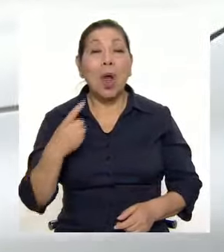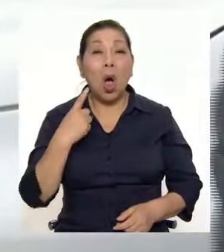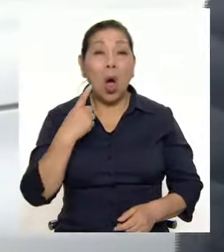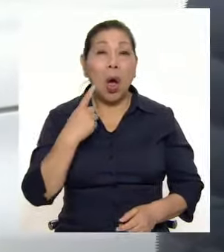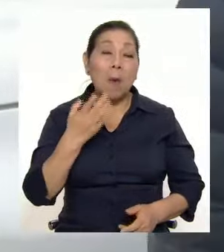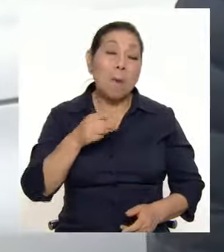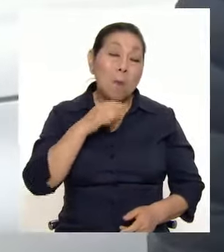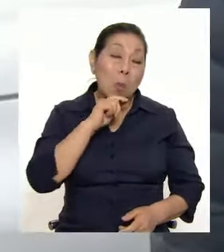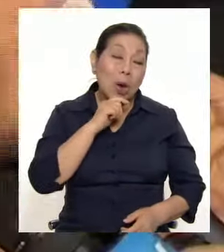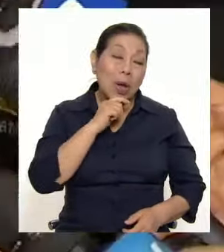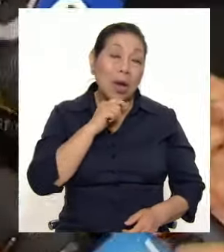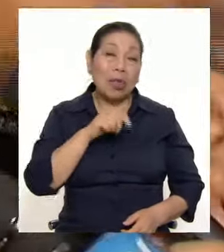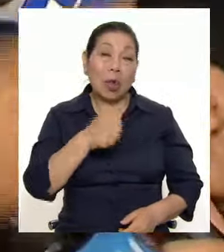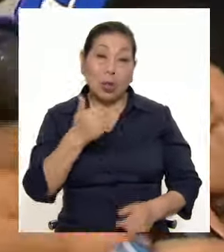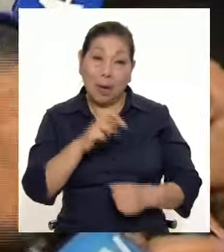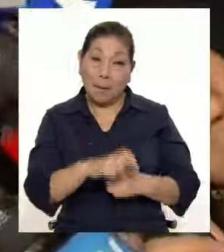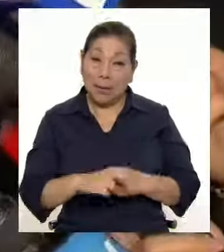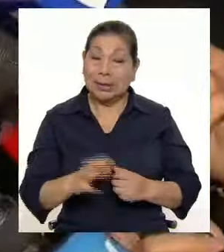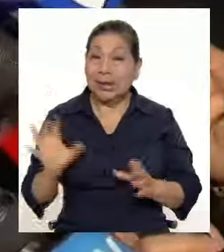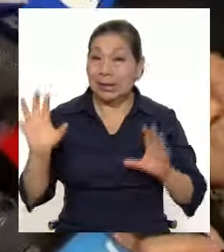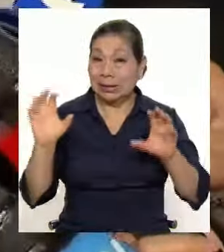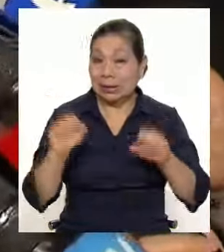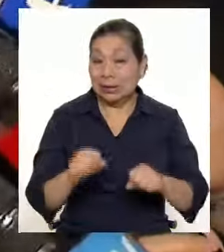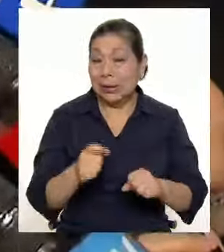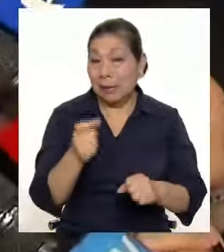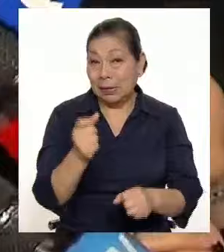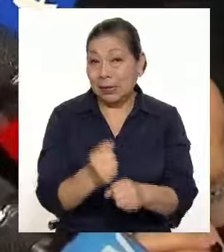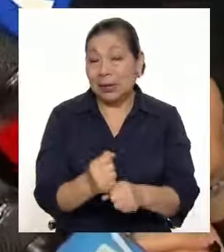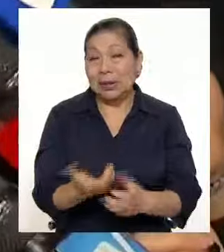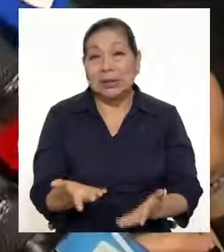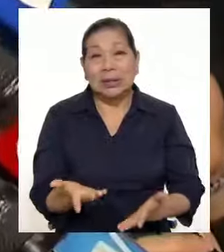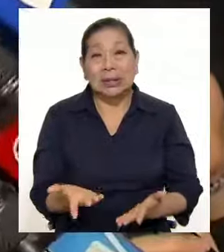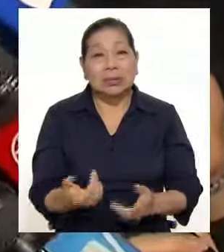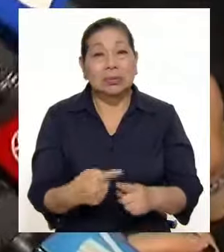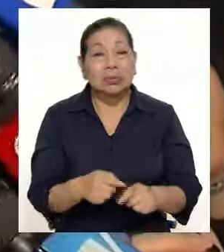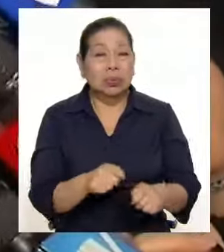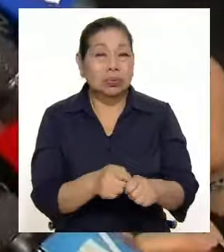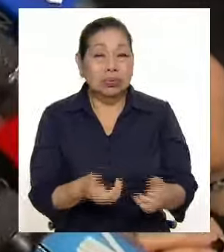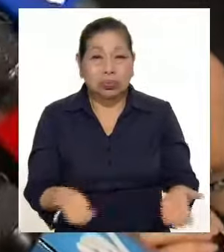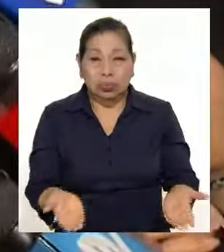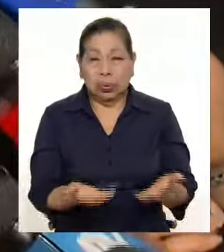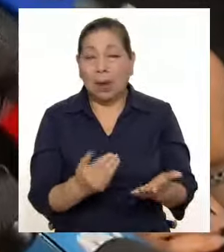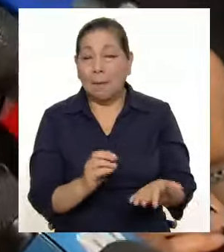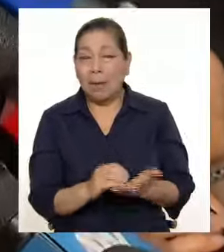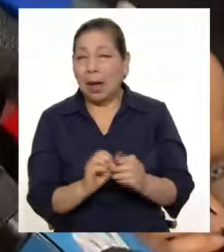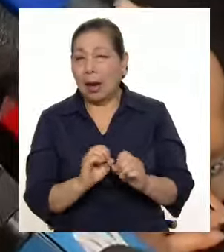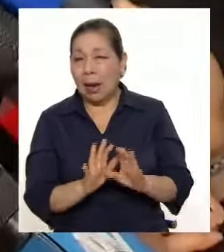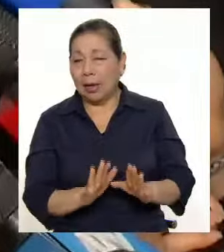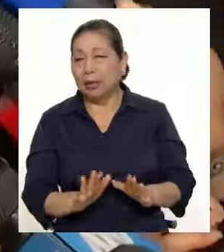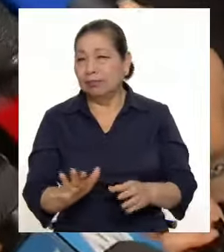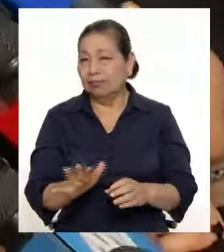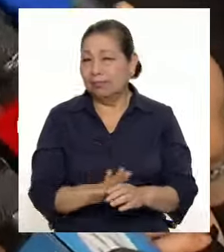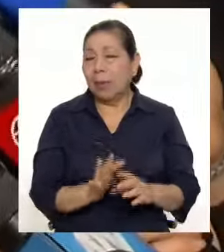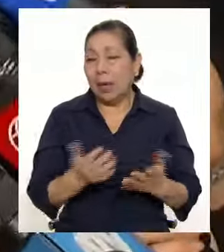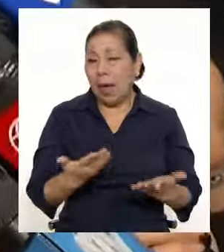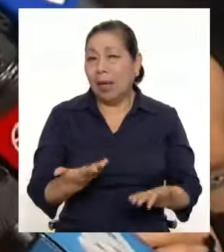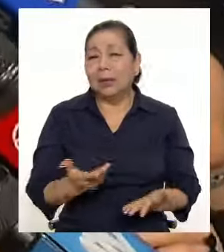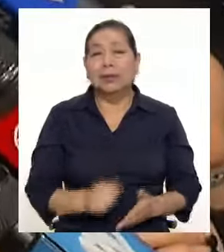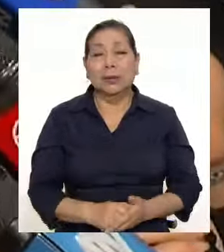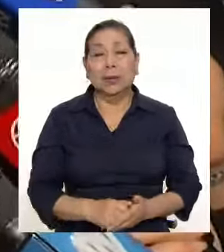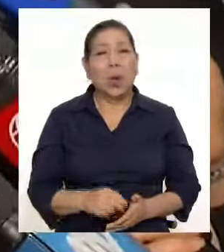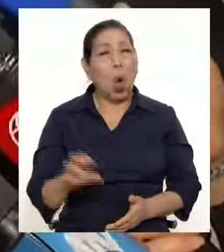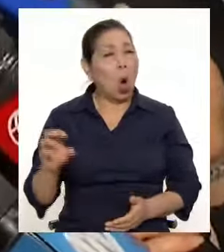y extranjeras. Hemos intervenido a trabajadoras sexuales, estamos todavía en la declaración, ustedes comprenderán. ¿Hay menor de